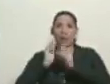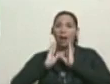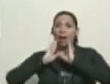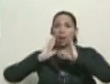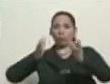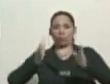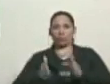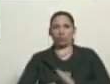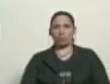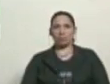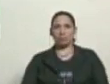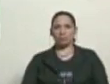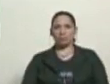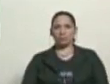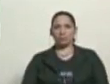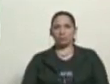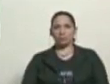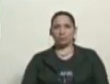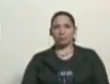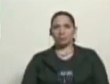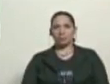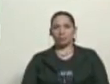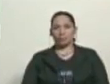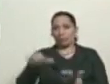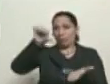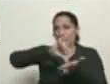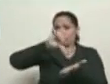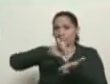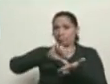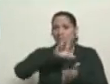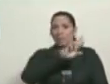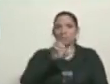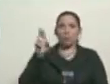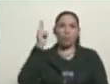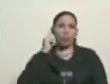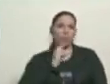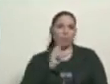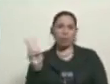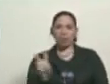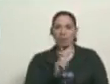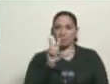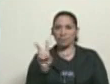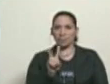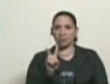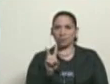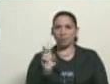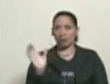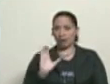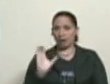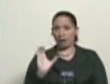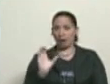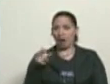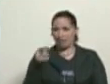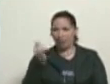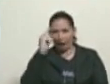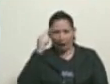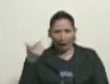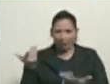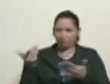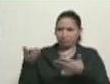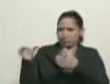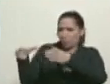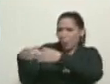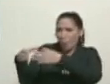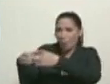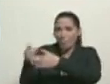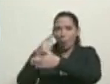autopista de la capital de la República Bolivariana de Venezuela, allí apostar a un